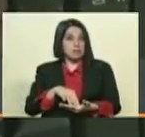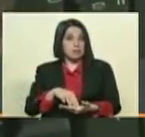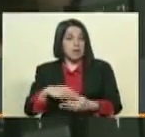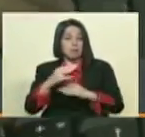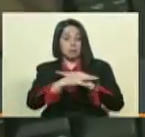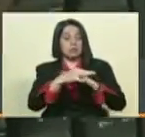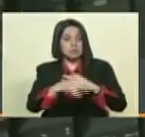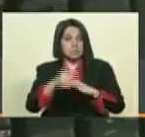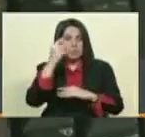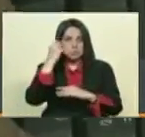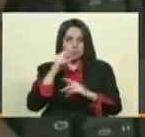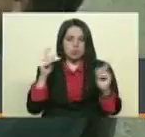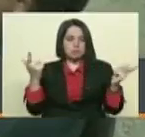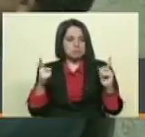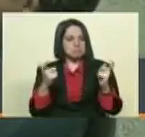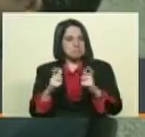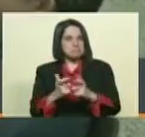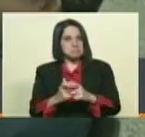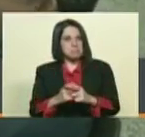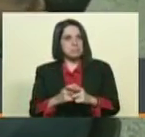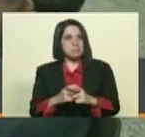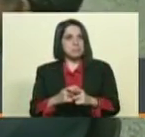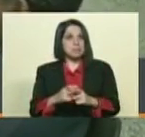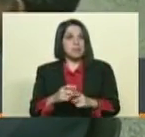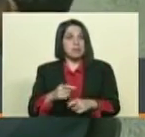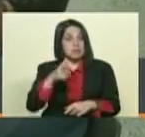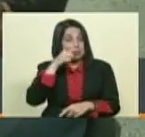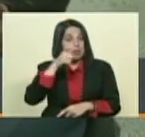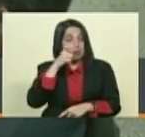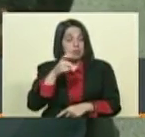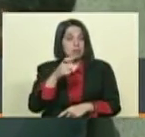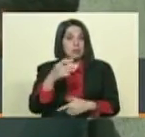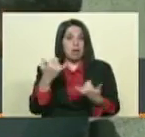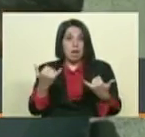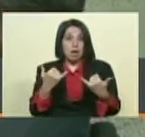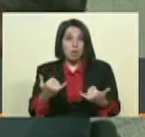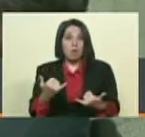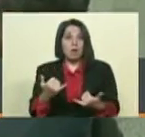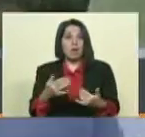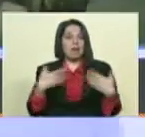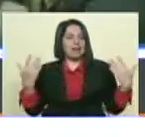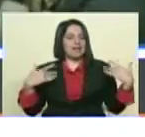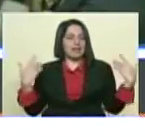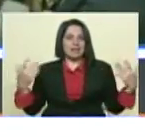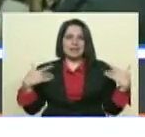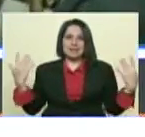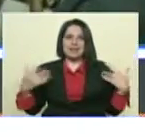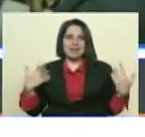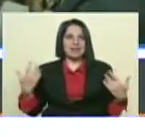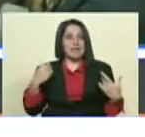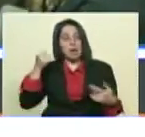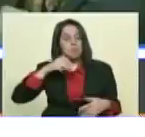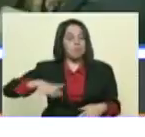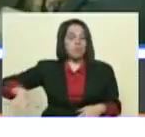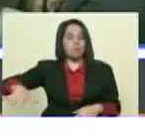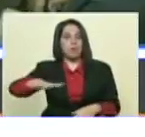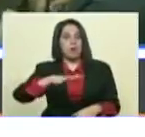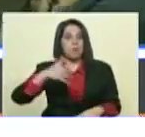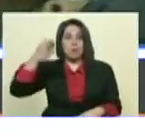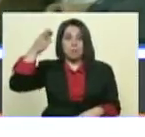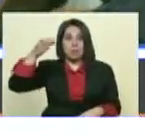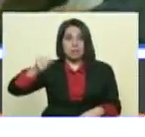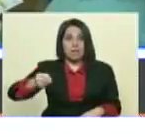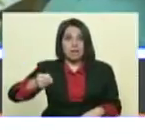municipio Sucre, que es el estado donde tiene mayor incidencia delictiva. Bueno, con esta alegría, presidente, nuestro pueblo petareño, bueno,